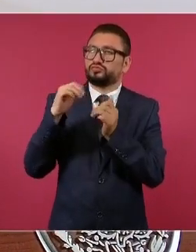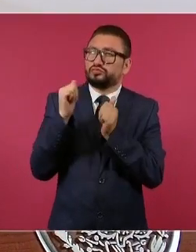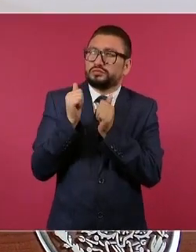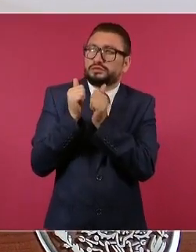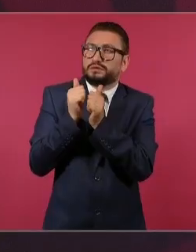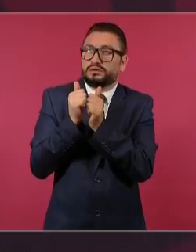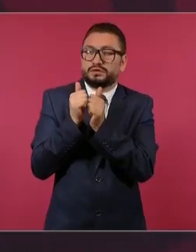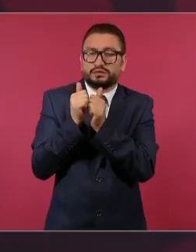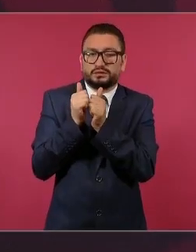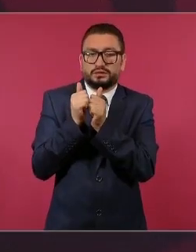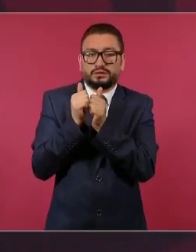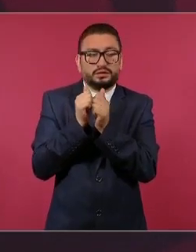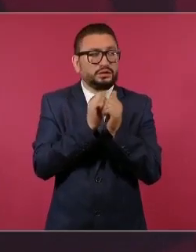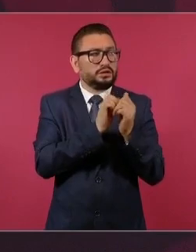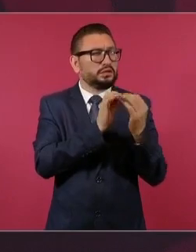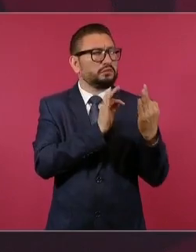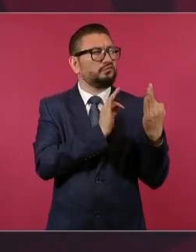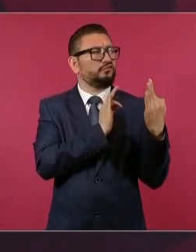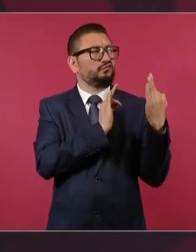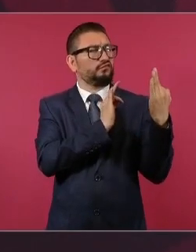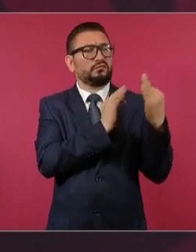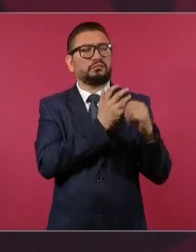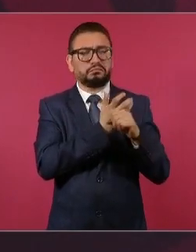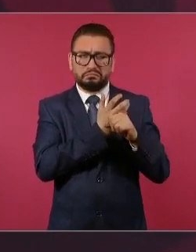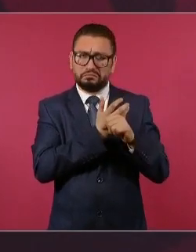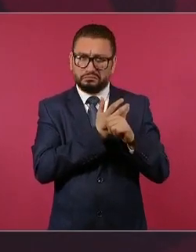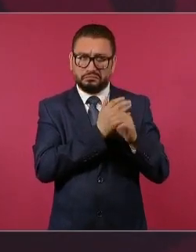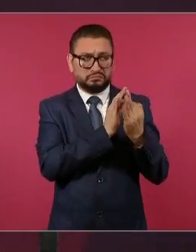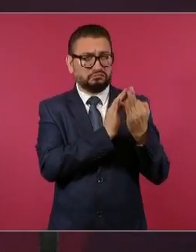y no tan lejos de Estados Unidos.